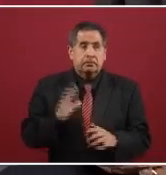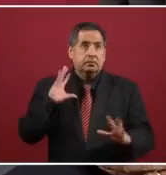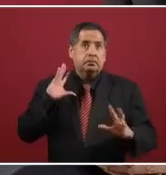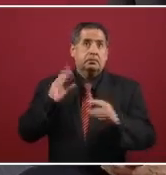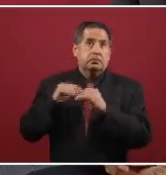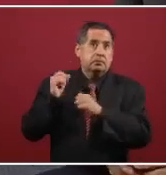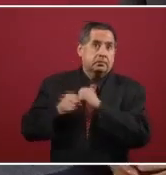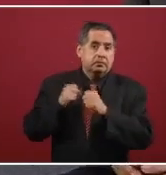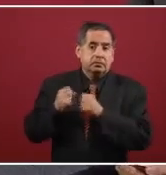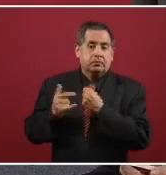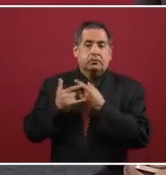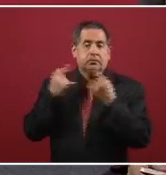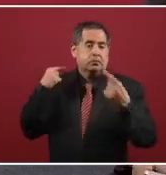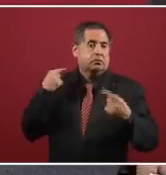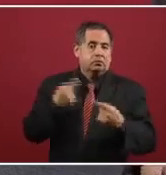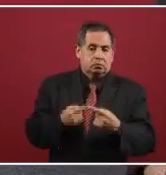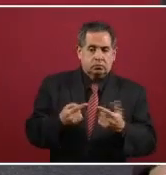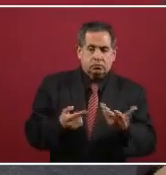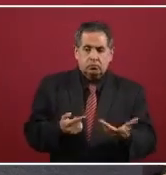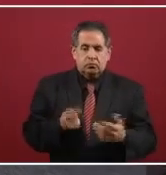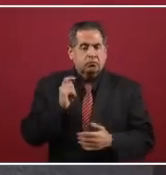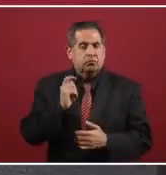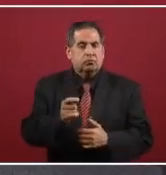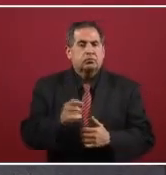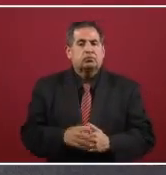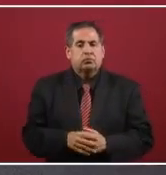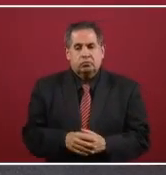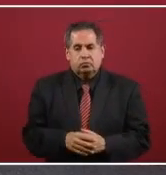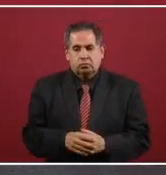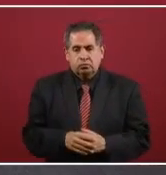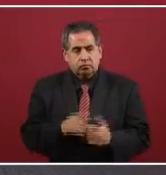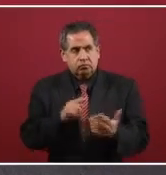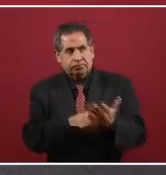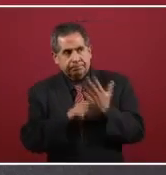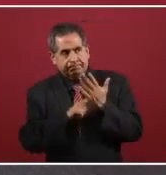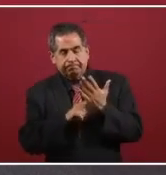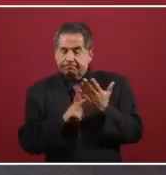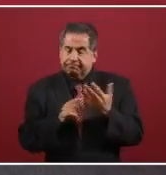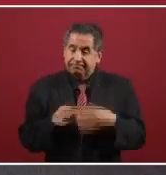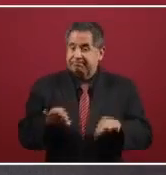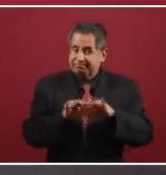históricamente está más que demostrado.